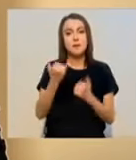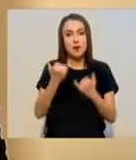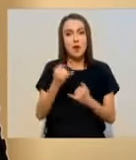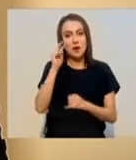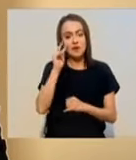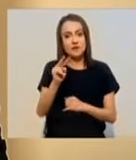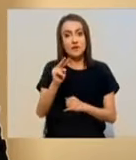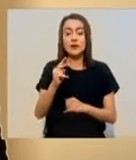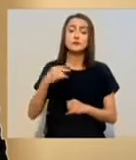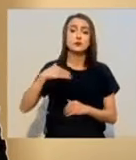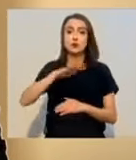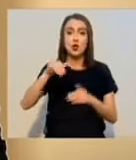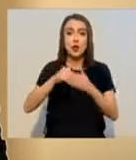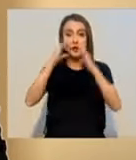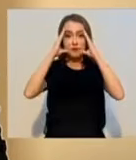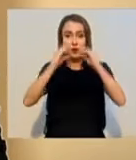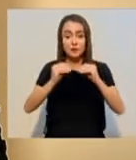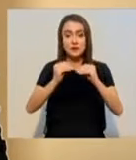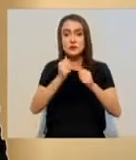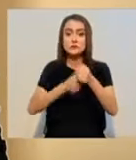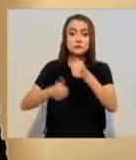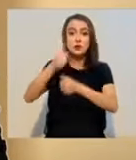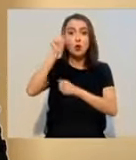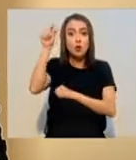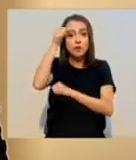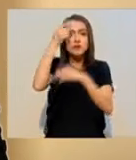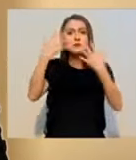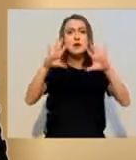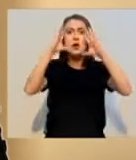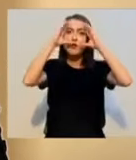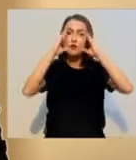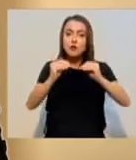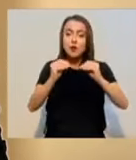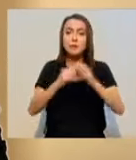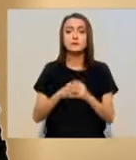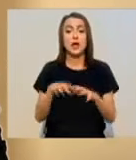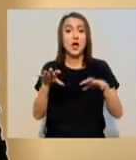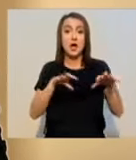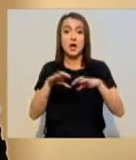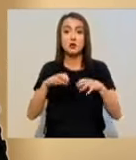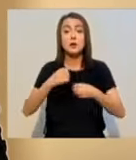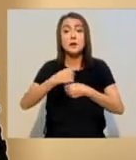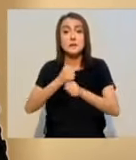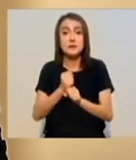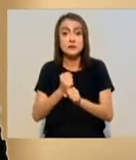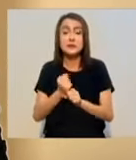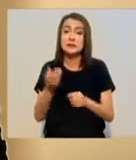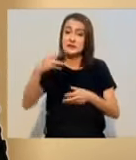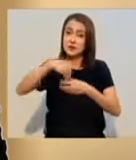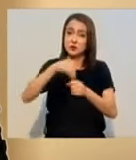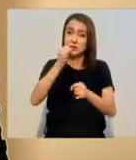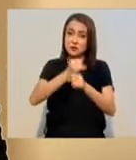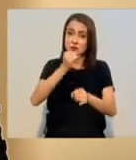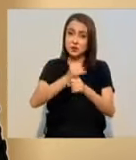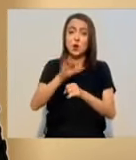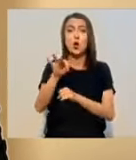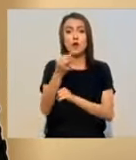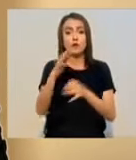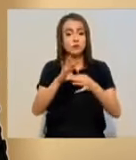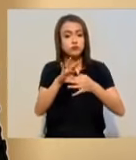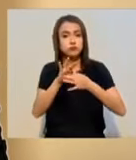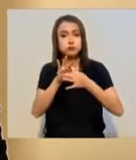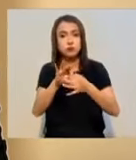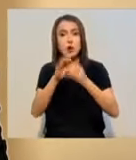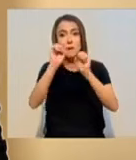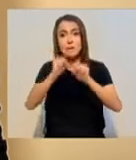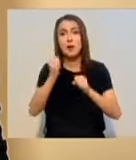Sintonizar este reporte diario en donde las autoridades de gobierno informan sobre las acciones que realizan interinstitucionalmente y de forma conjunta